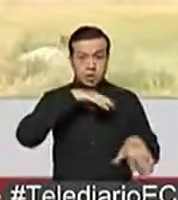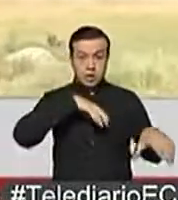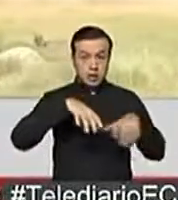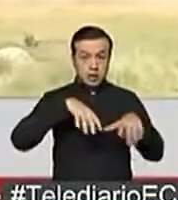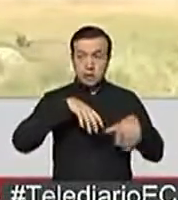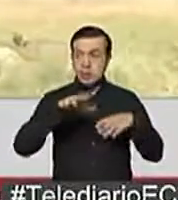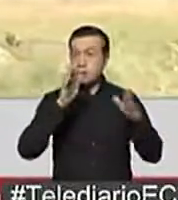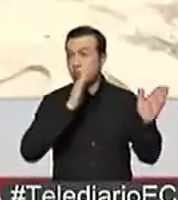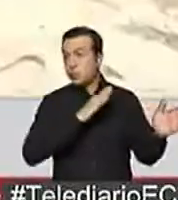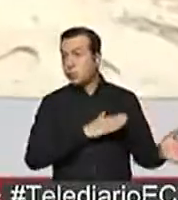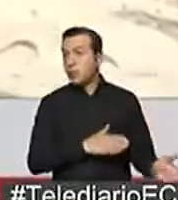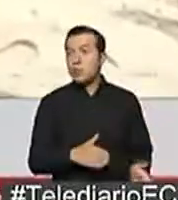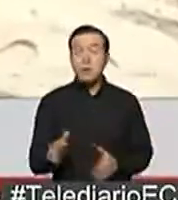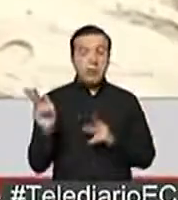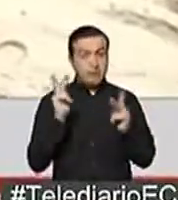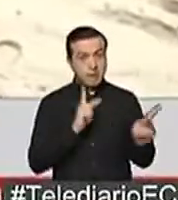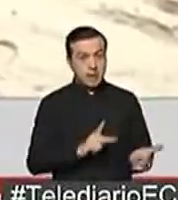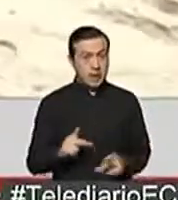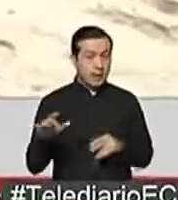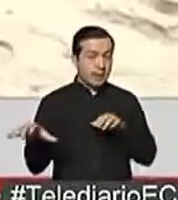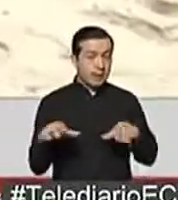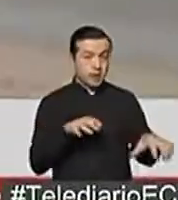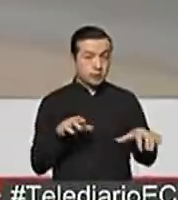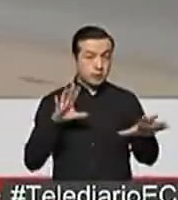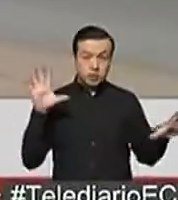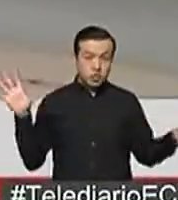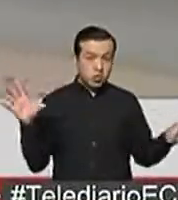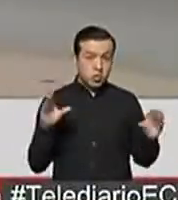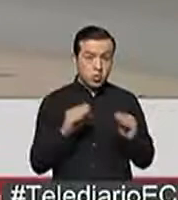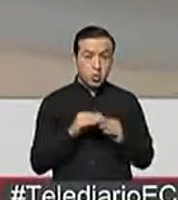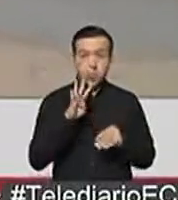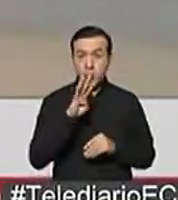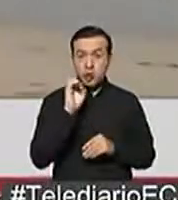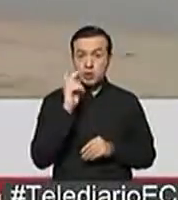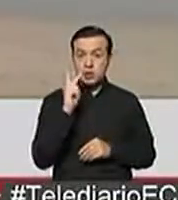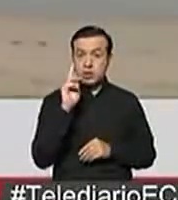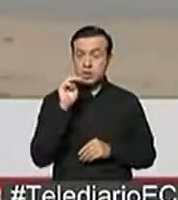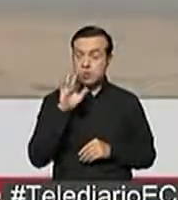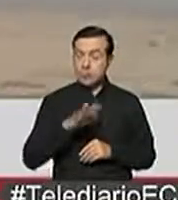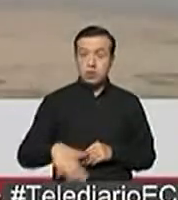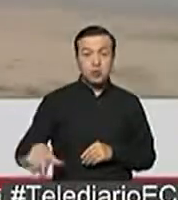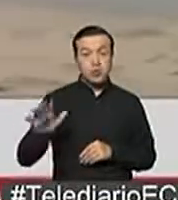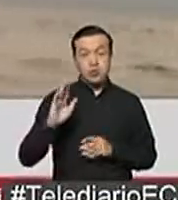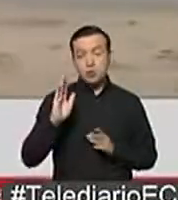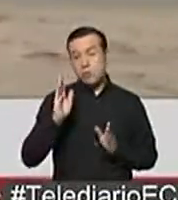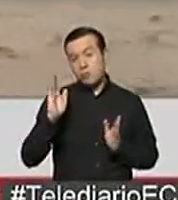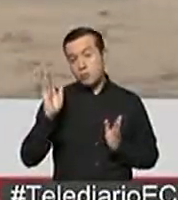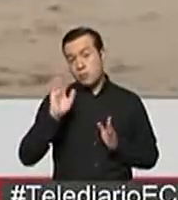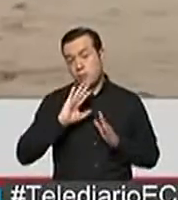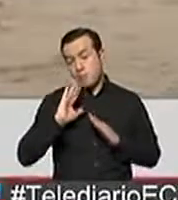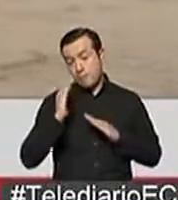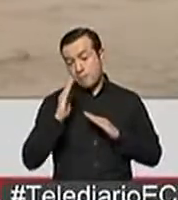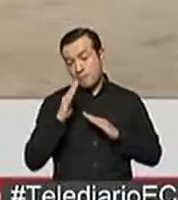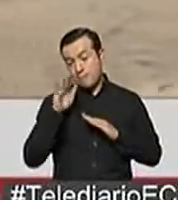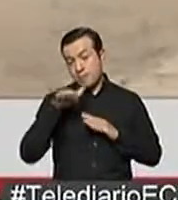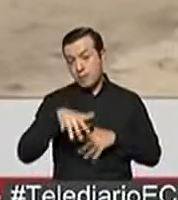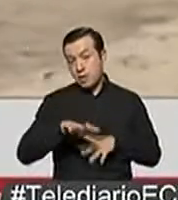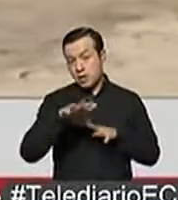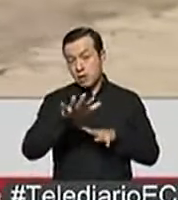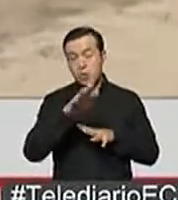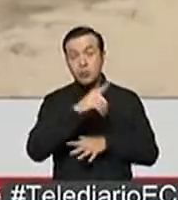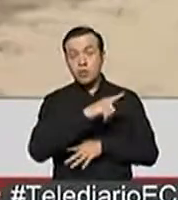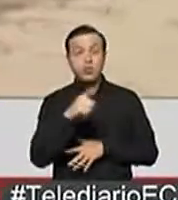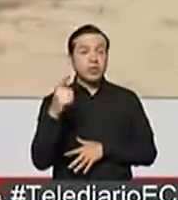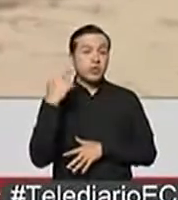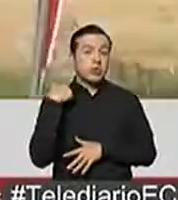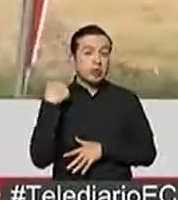se ejecutará como un plan de acción a lo largo de los 40 kilómetros del perfil costero, para lo cual contarán